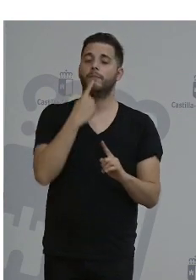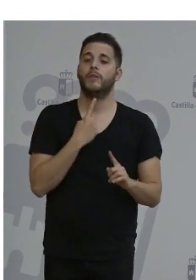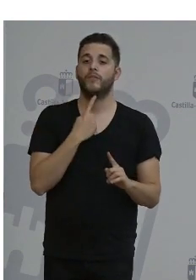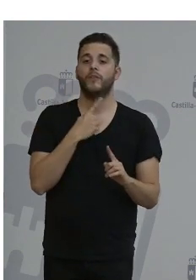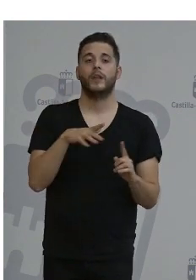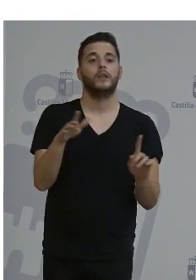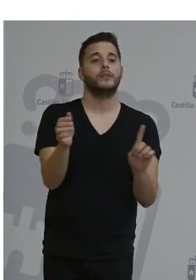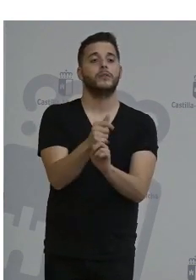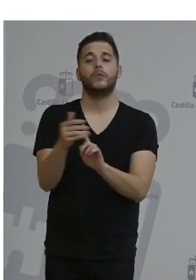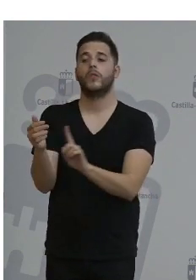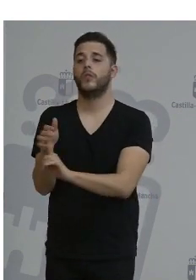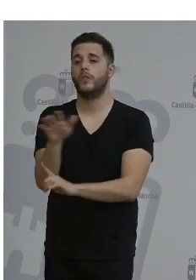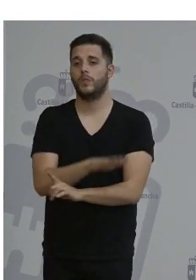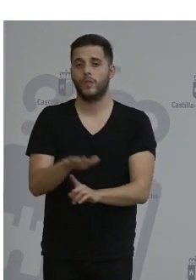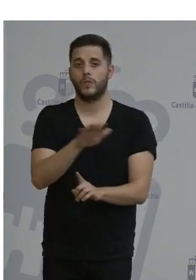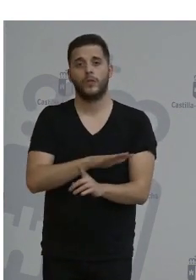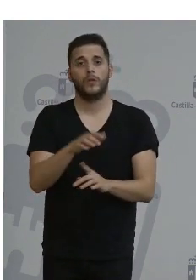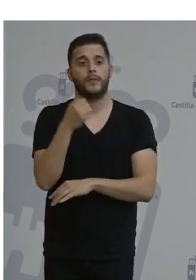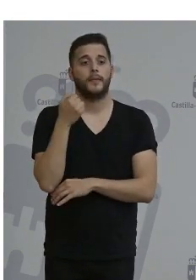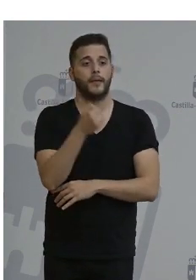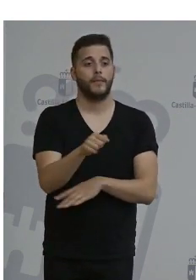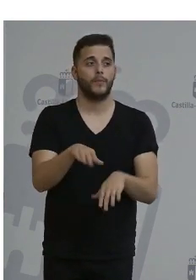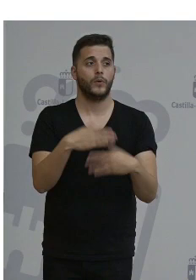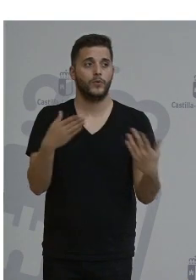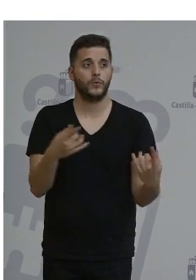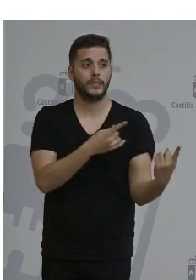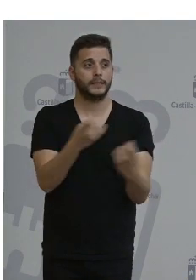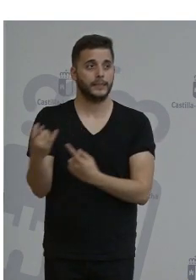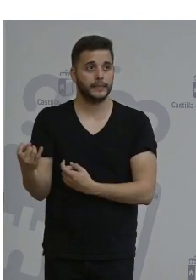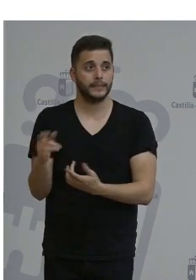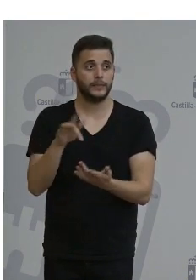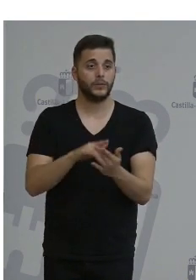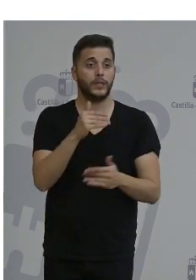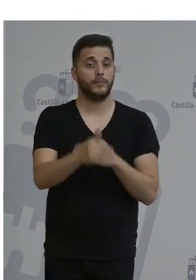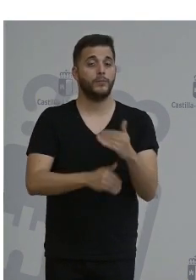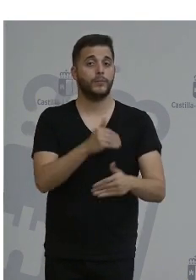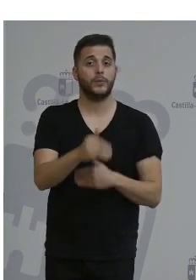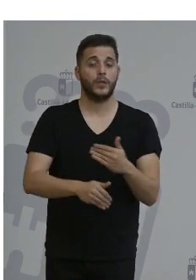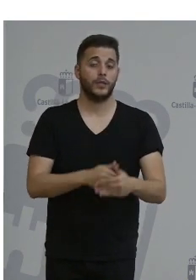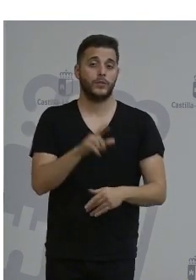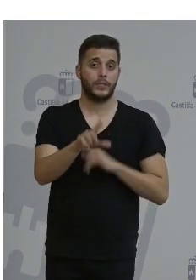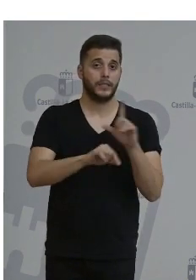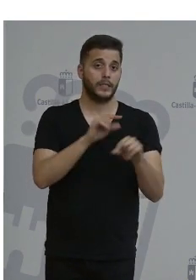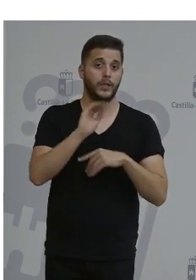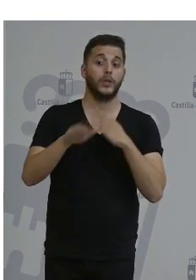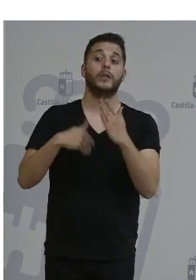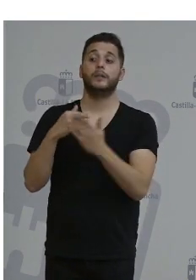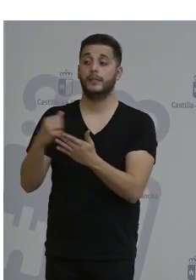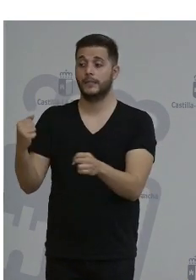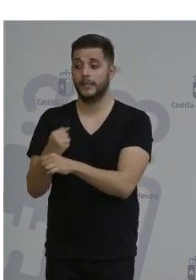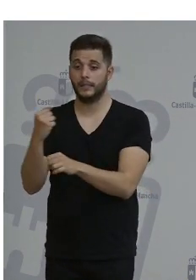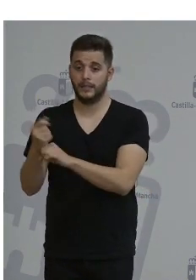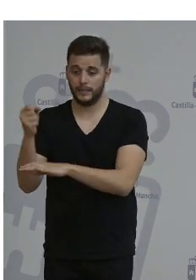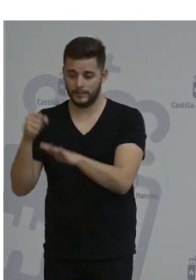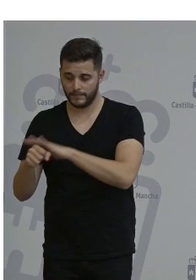dónde encontrarles y qué tipos de apoyos se pueden necesitar desde el proceso de selección hasta la incorporación al